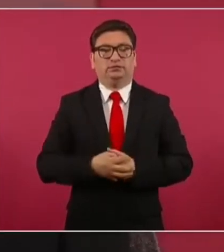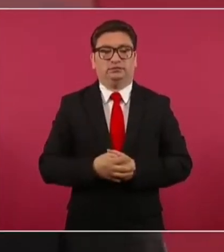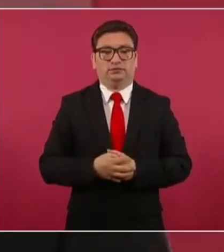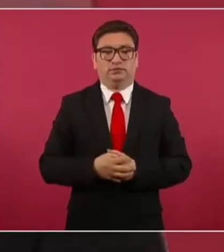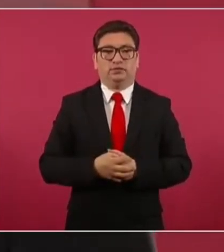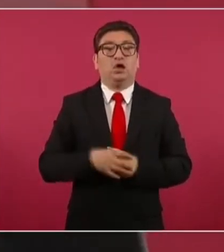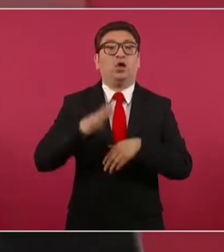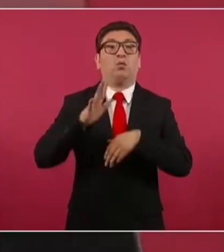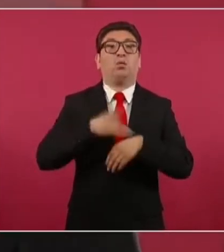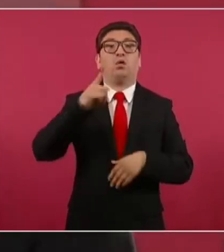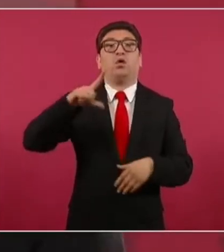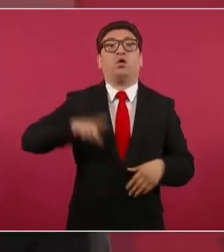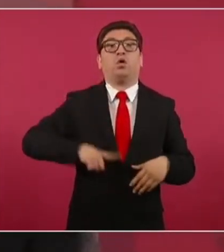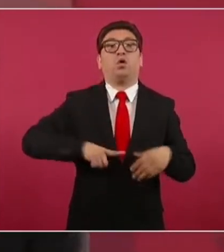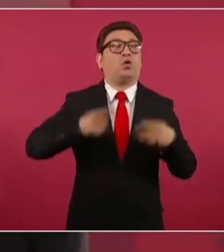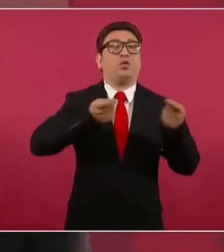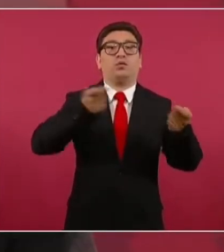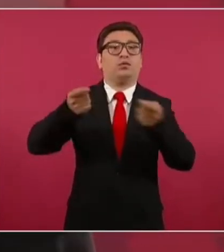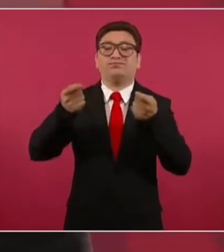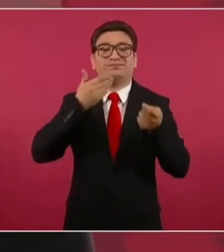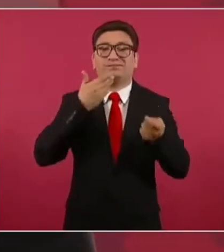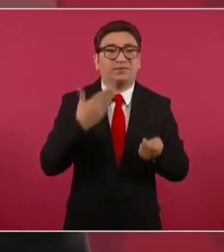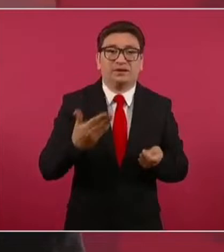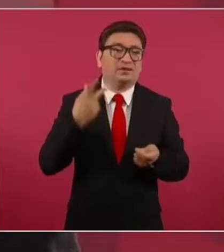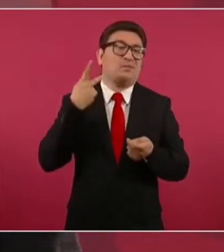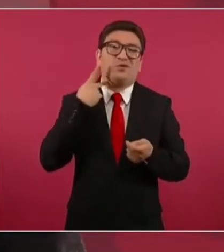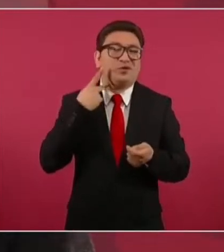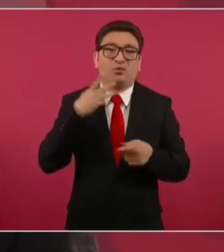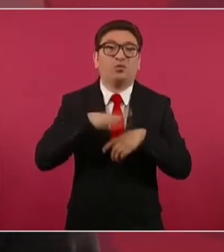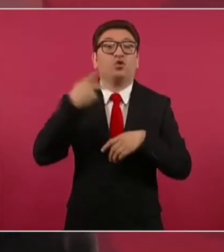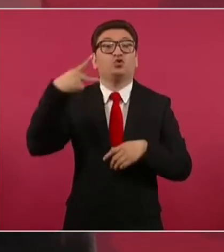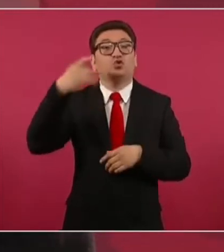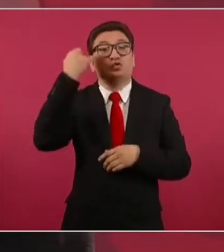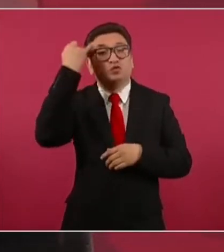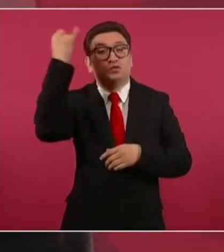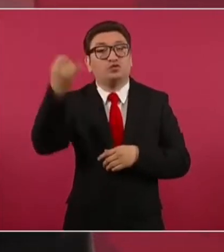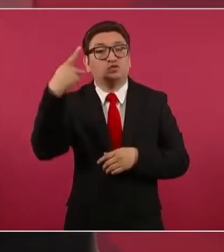por un mal manejo político, por la carga ideológica.